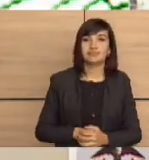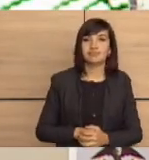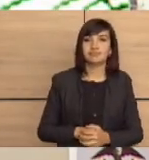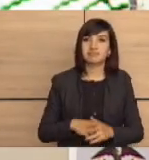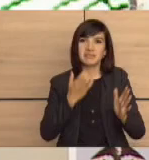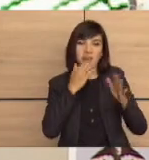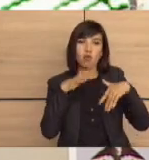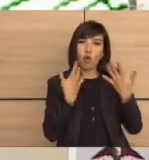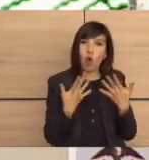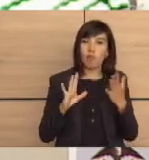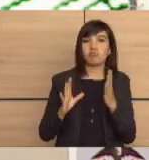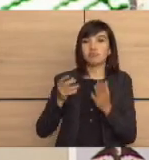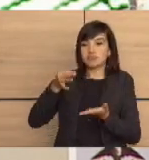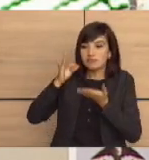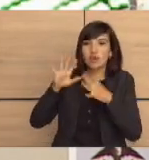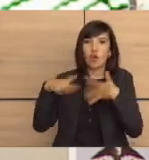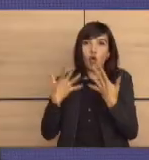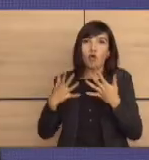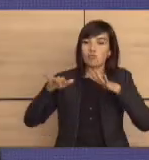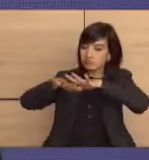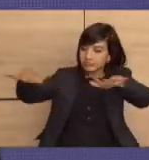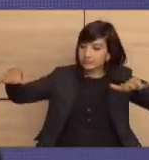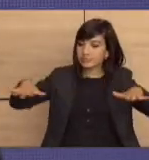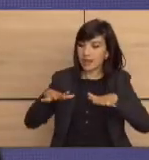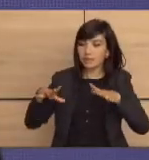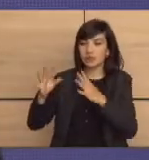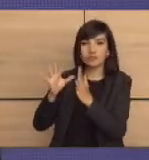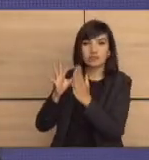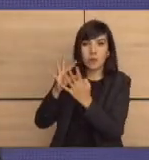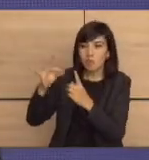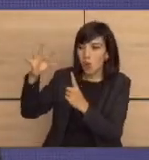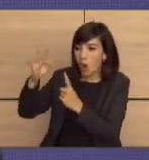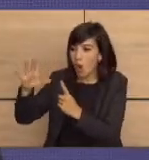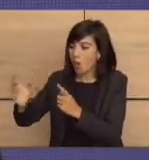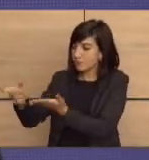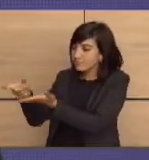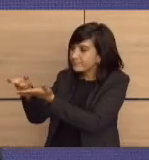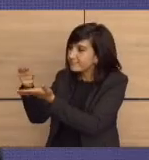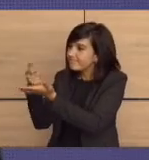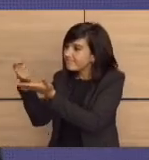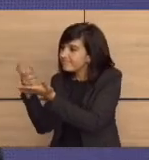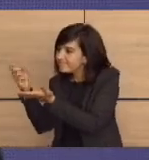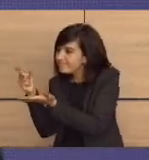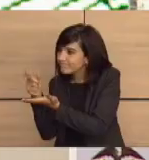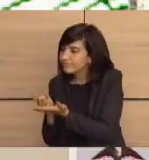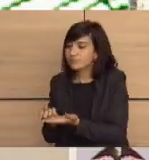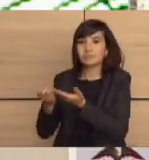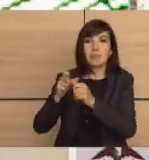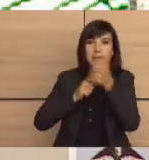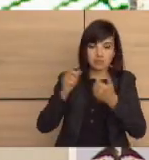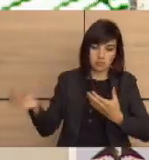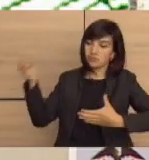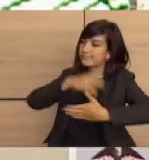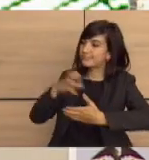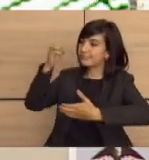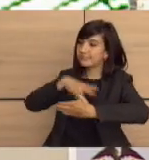productiva, y eso lo hacemos con nuestros estudiantes, creo que tenemos la posibilidad de formar en el pensamiento histórico.